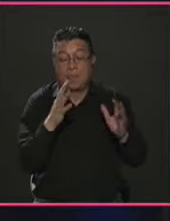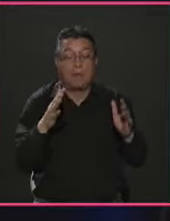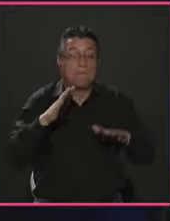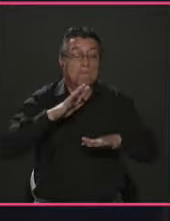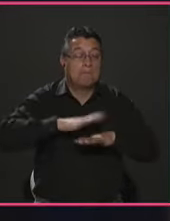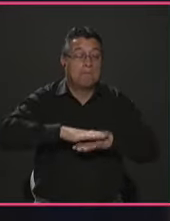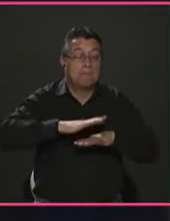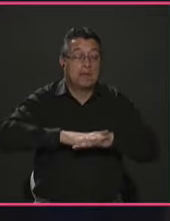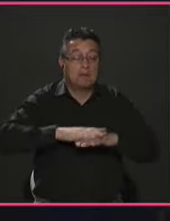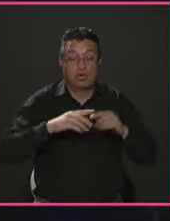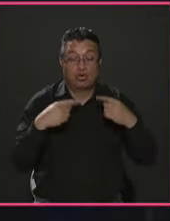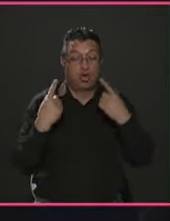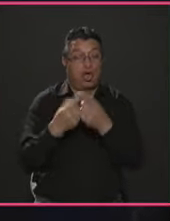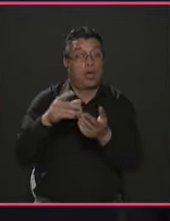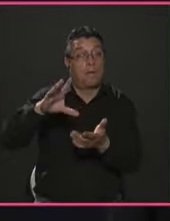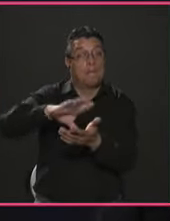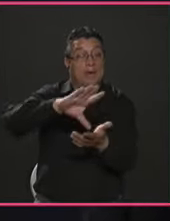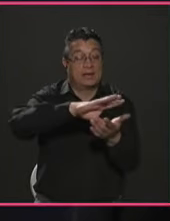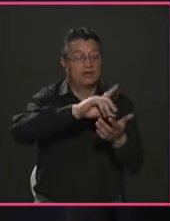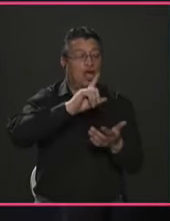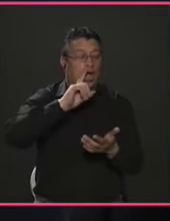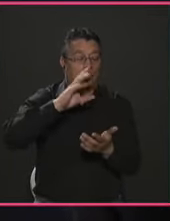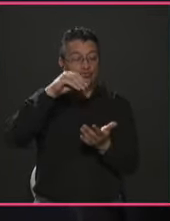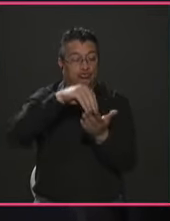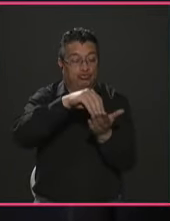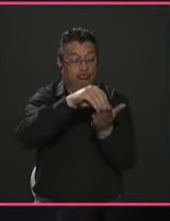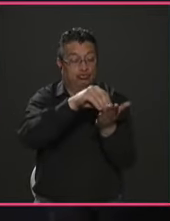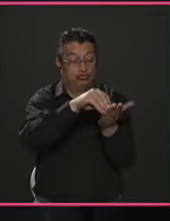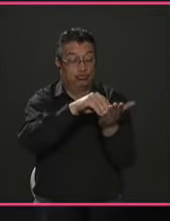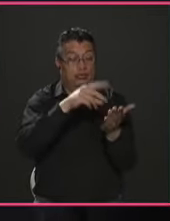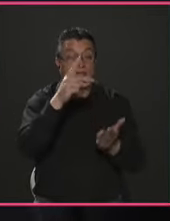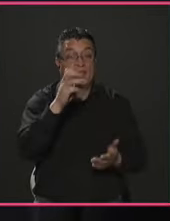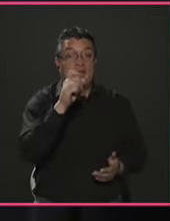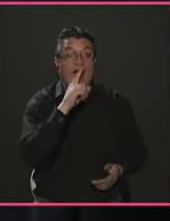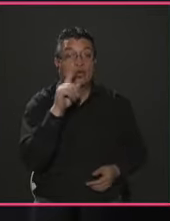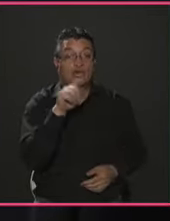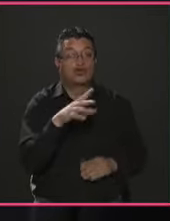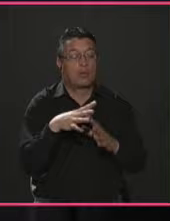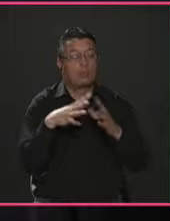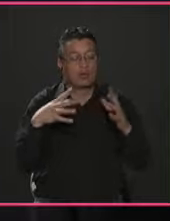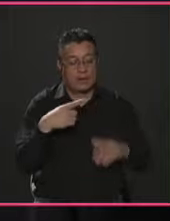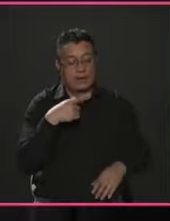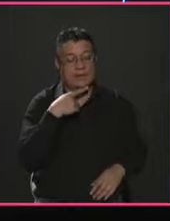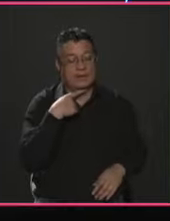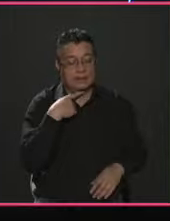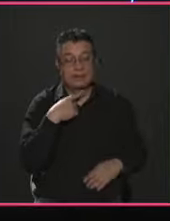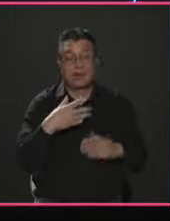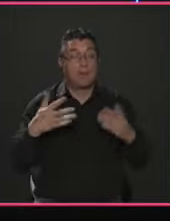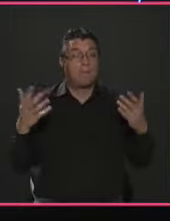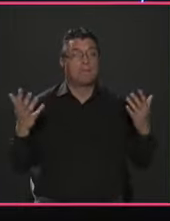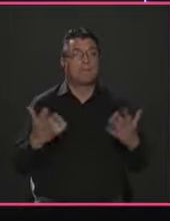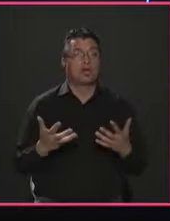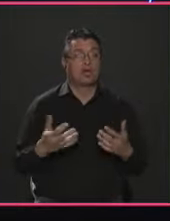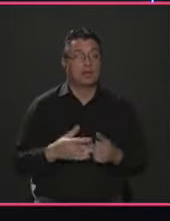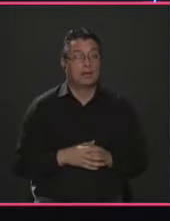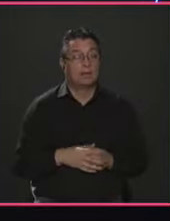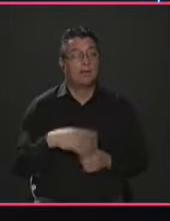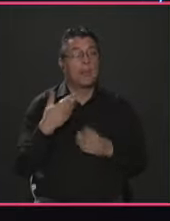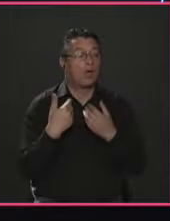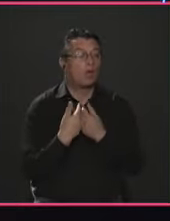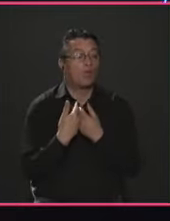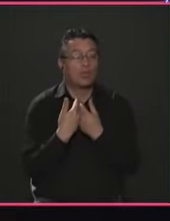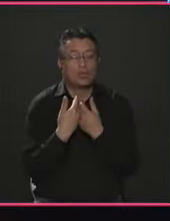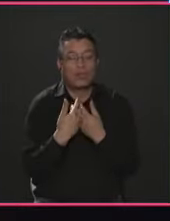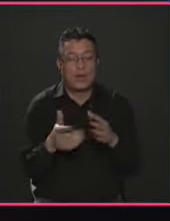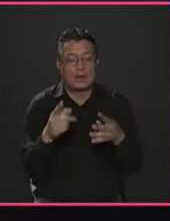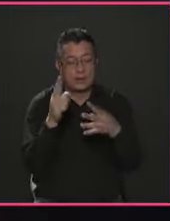menos Todos esos países que están ahí para los que había datos Y es un dato interesante porque en cualquier